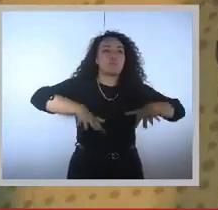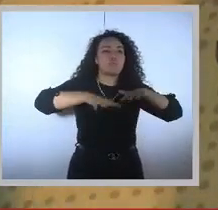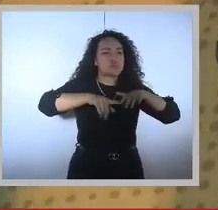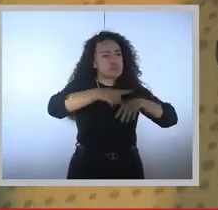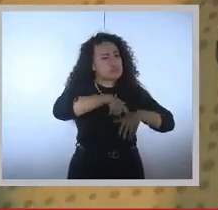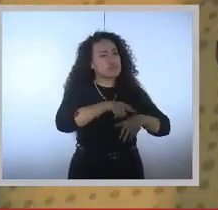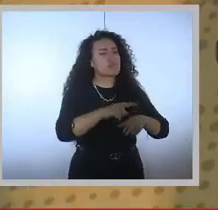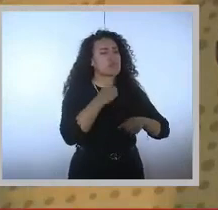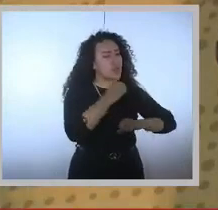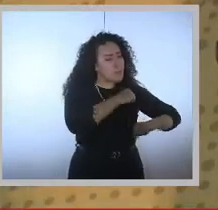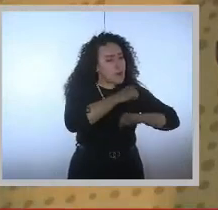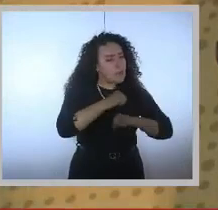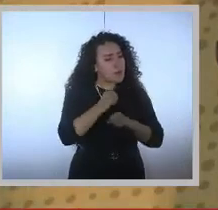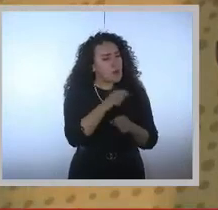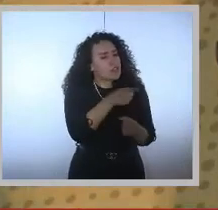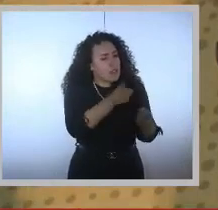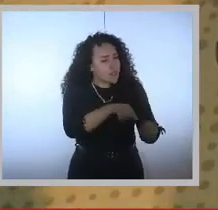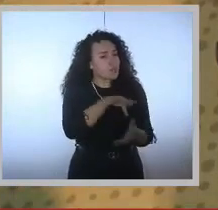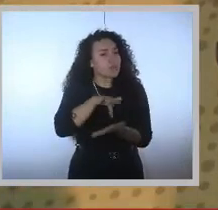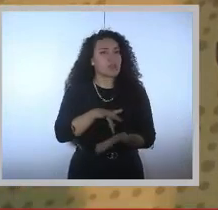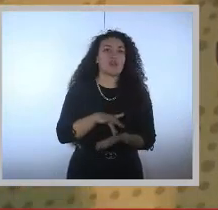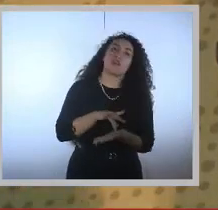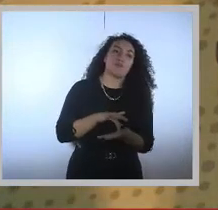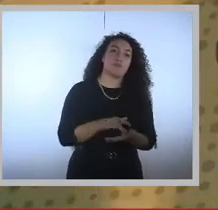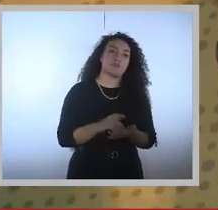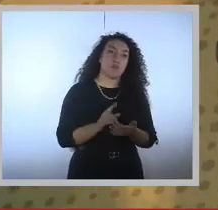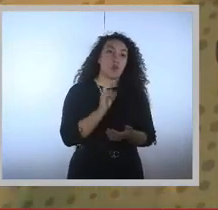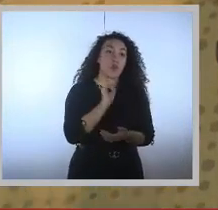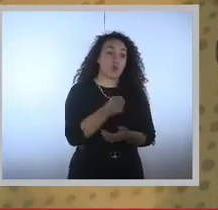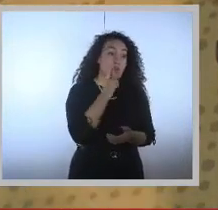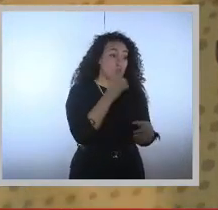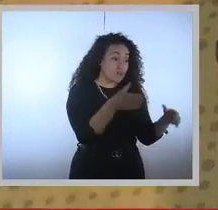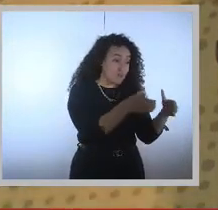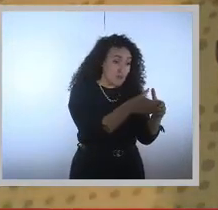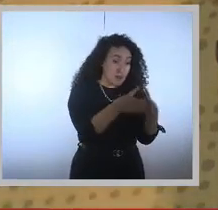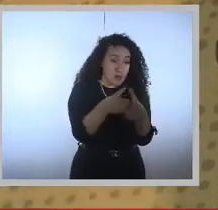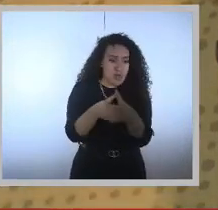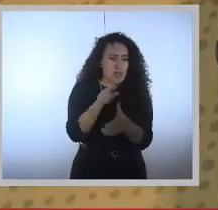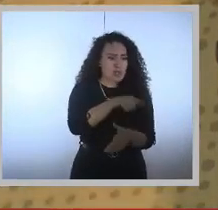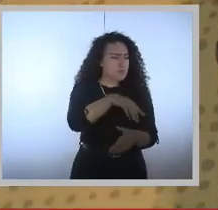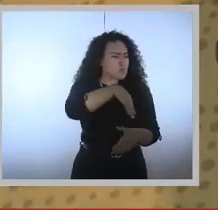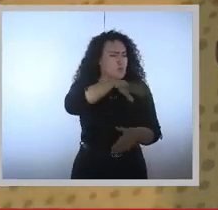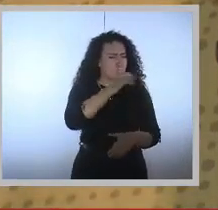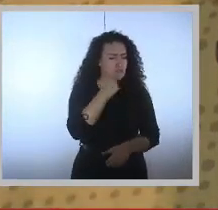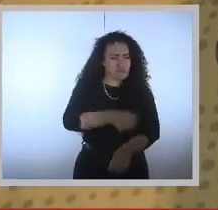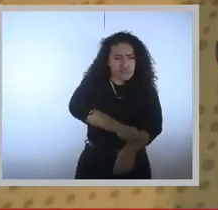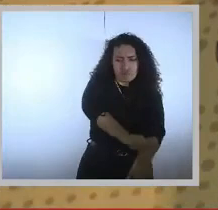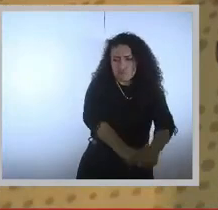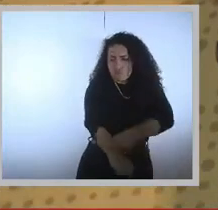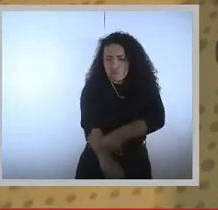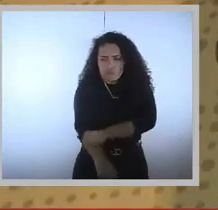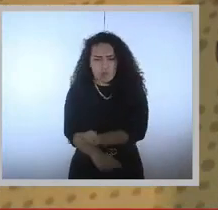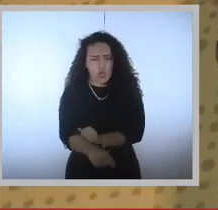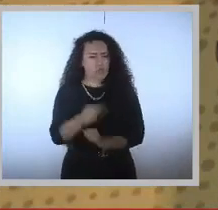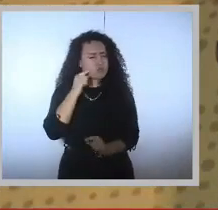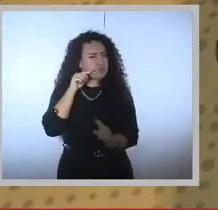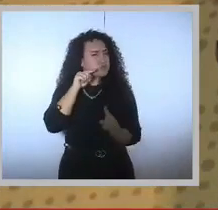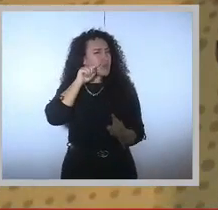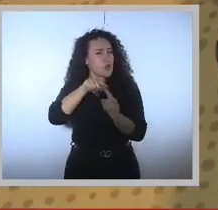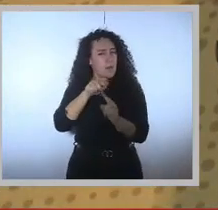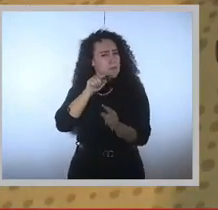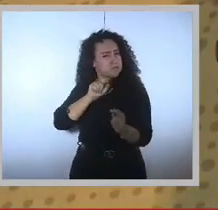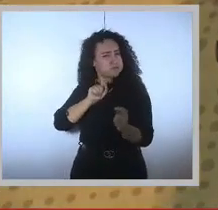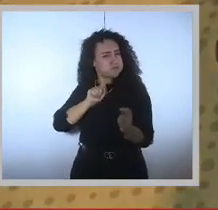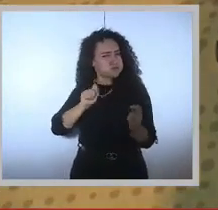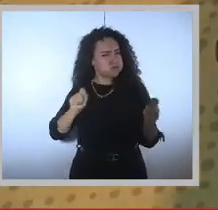han impulsado los procesos de transformación, han sido los movimientos que han puesto en el centro del